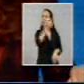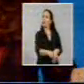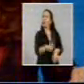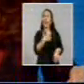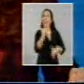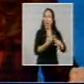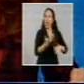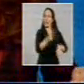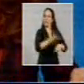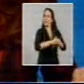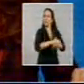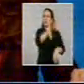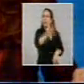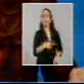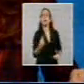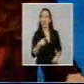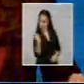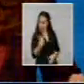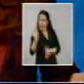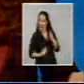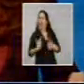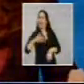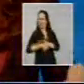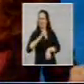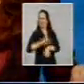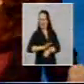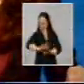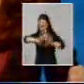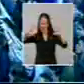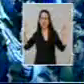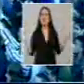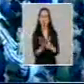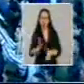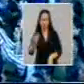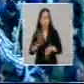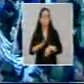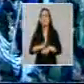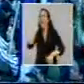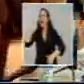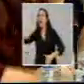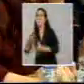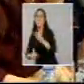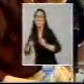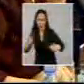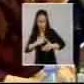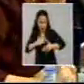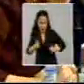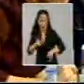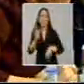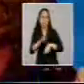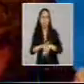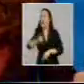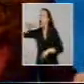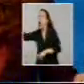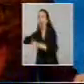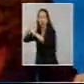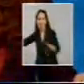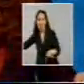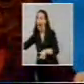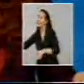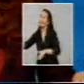porque nosotros nos hemos hecho cargo de todo, de lo que hemos hecho mal y de lo que otros han hecho mal también.